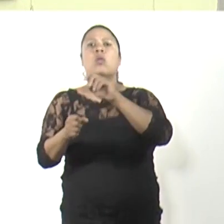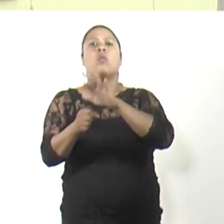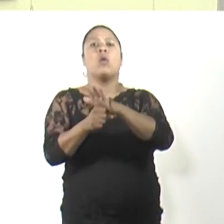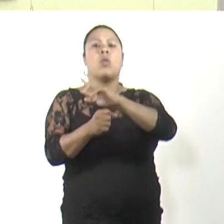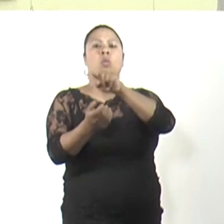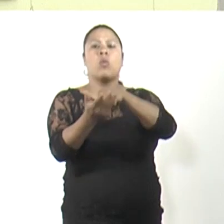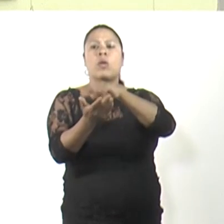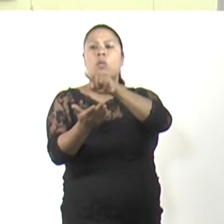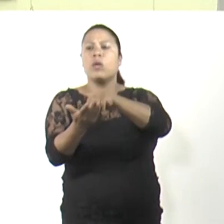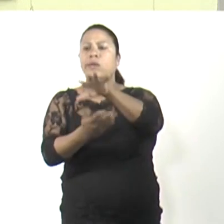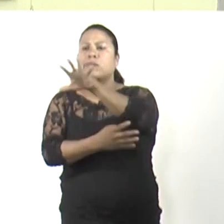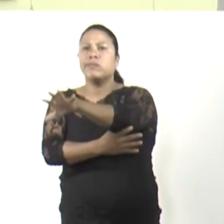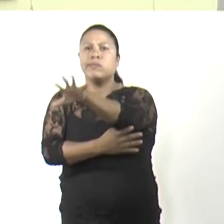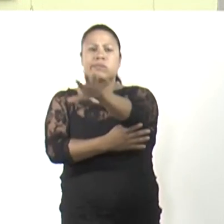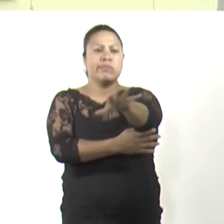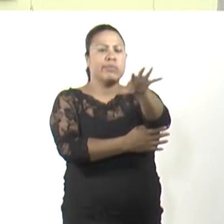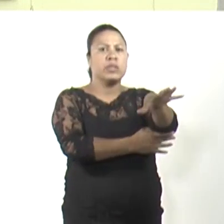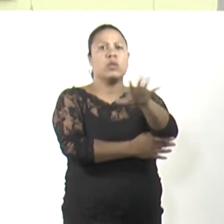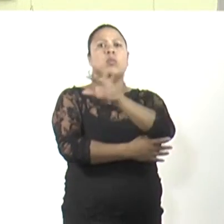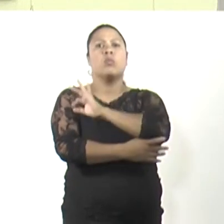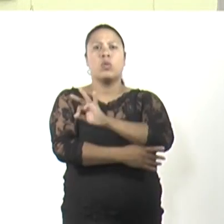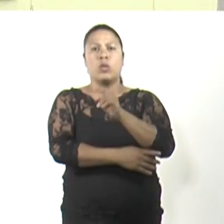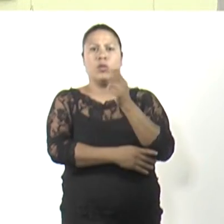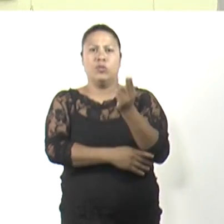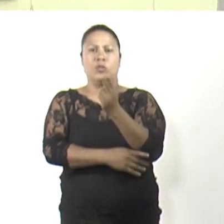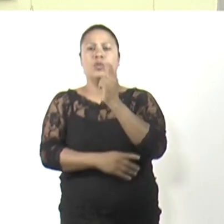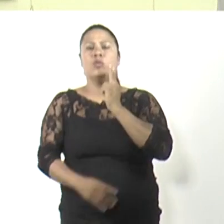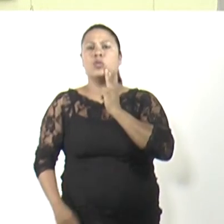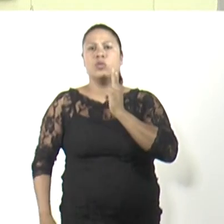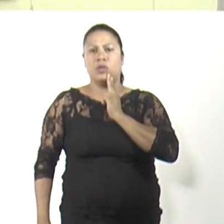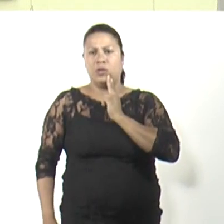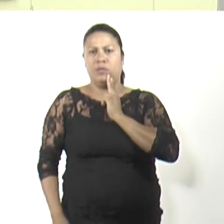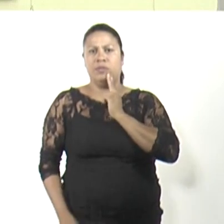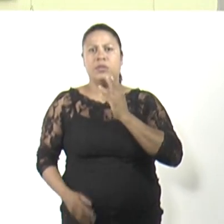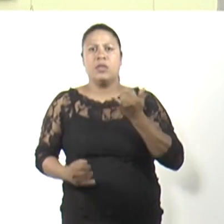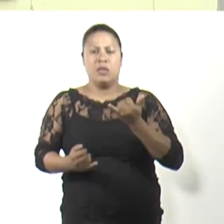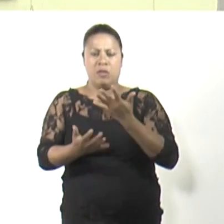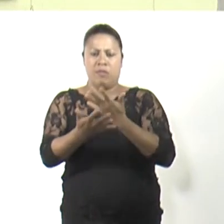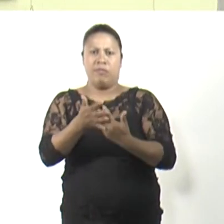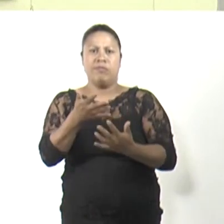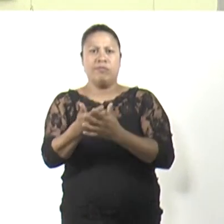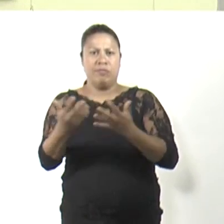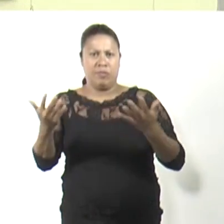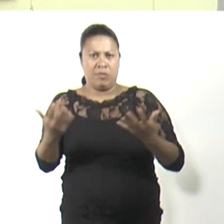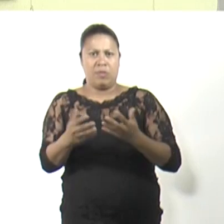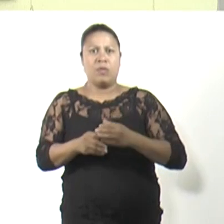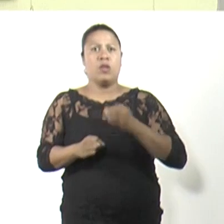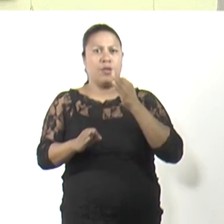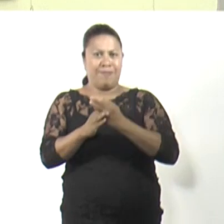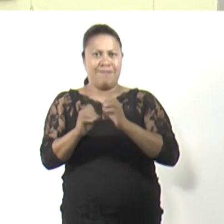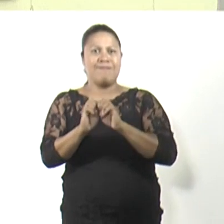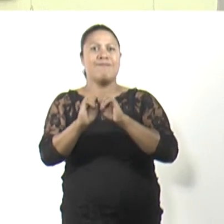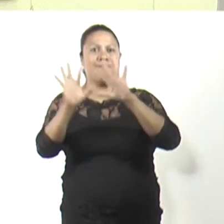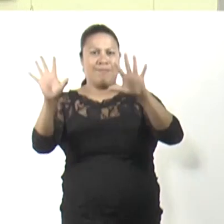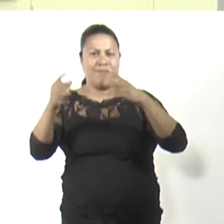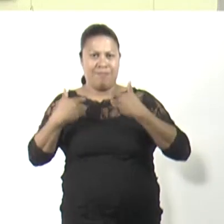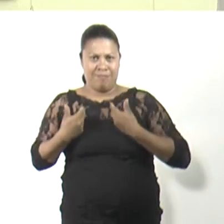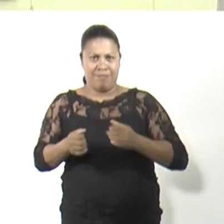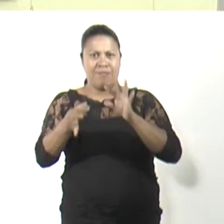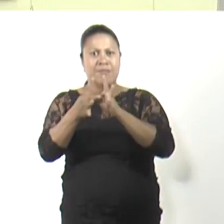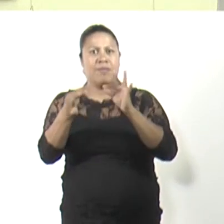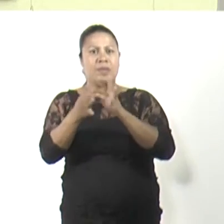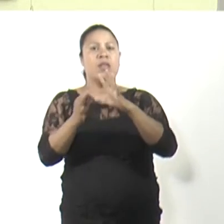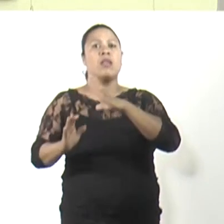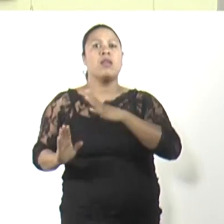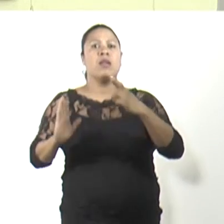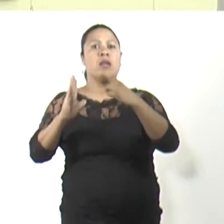qué áreas, en qué instancias es donde se van a elaborar. Dejamos claro entonces que va a haber